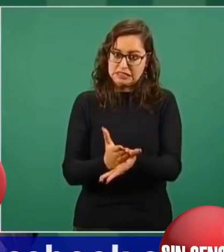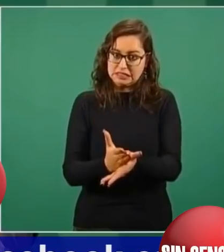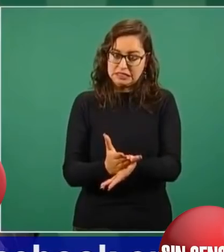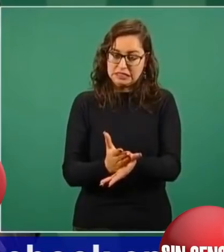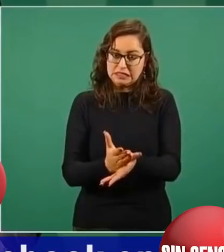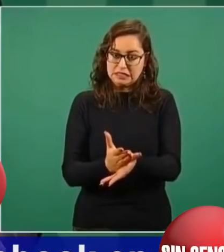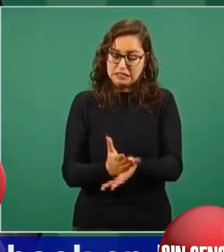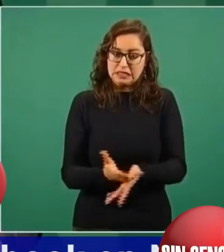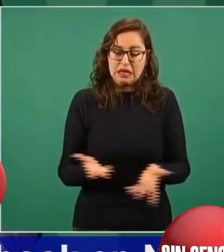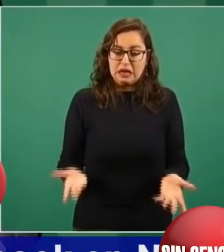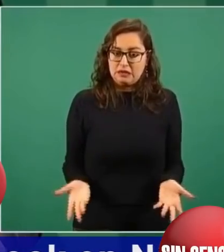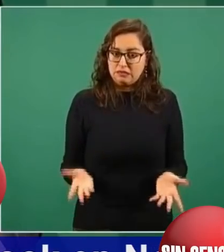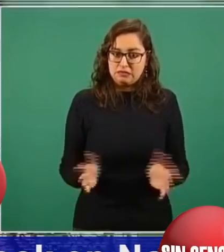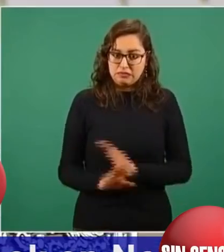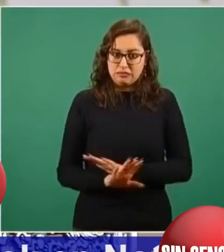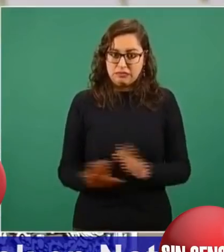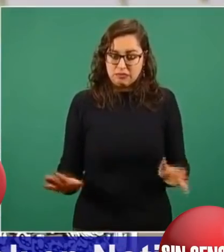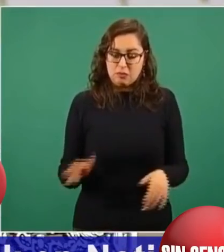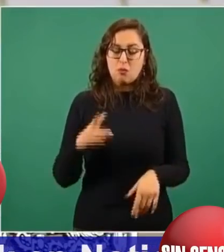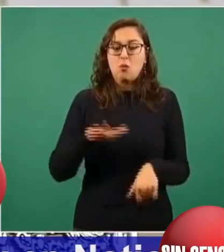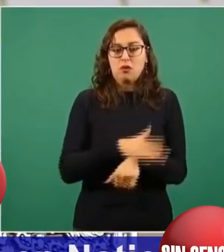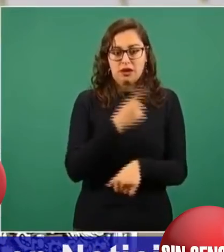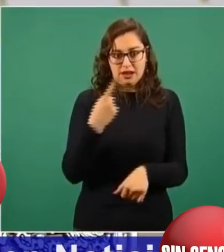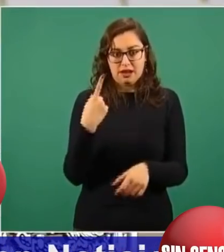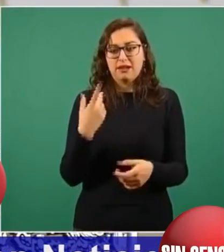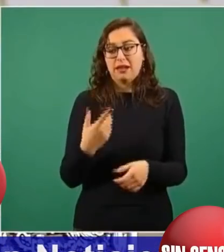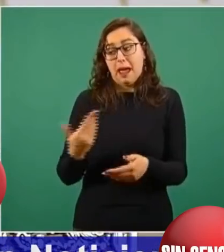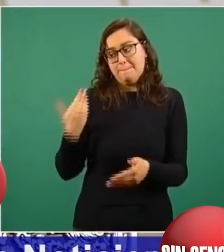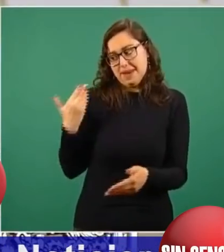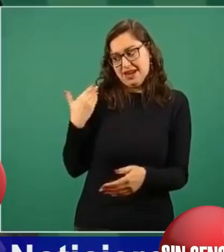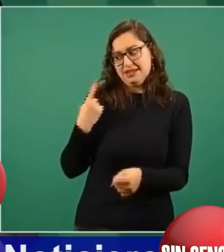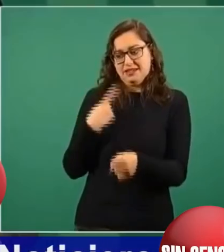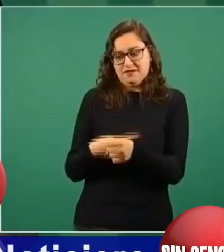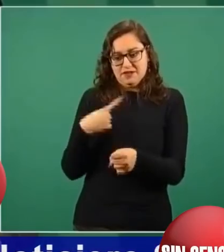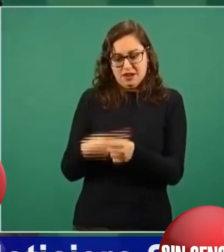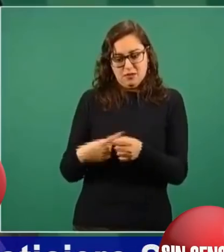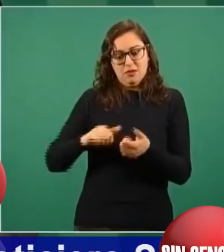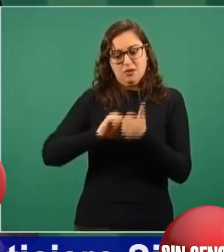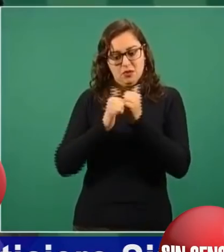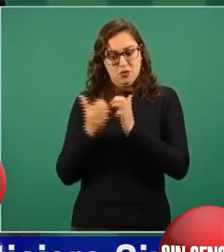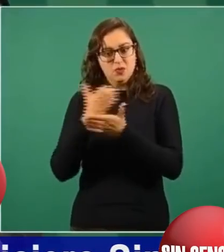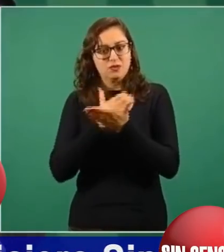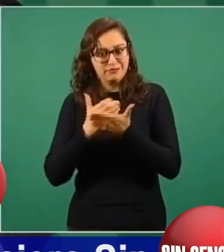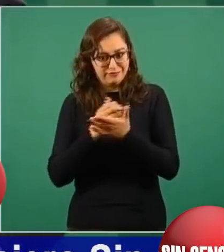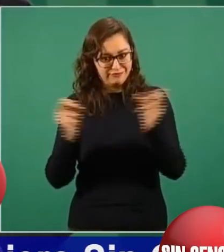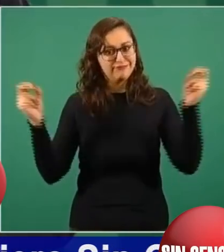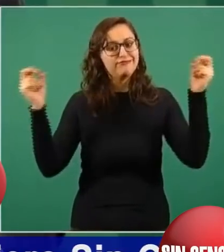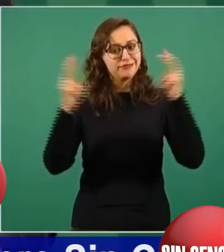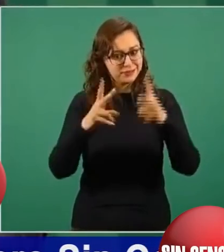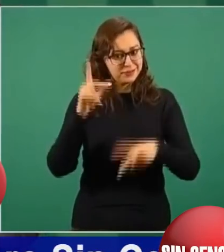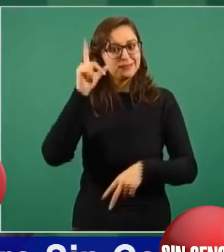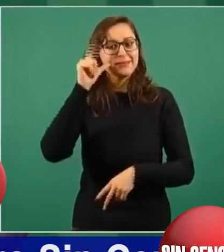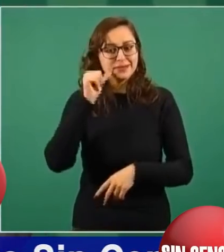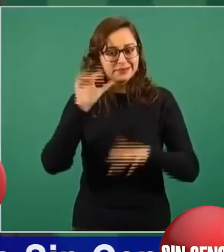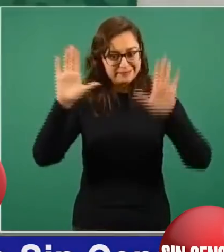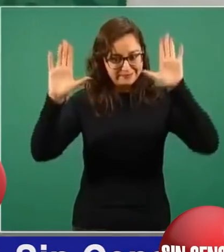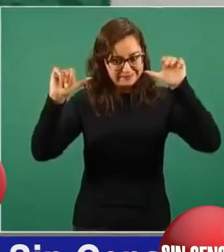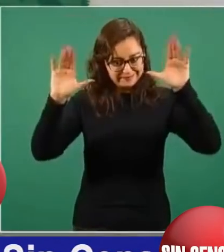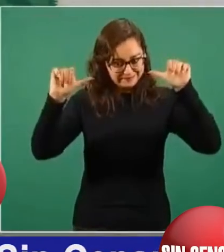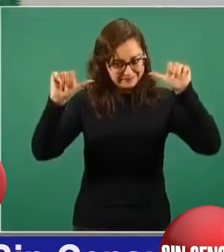la fase post-COVID. Nos vemos mañana. De Dios a Dios.